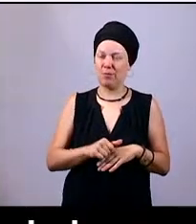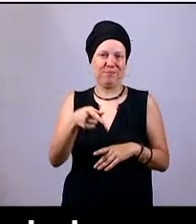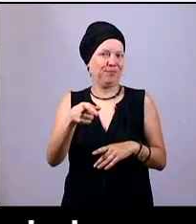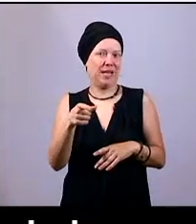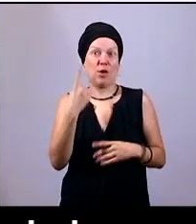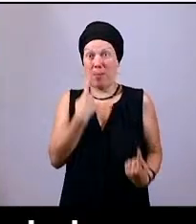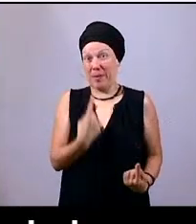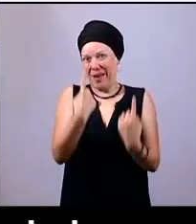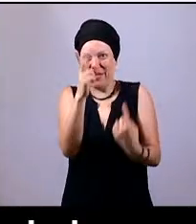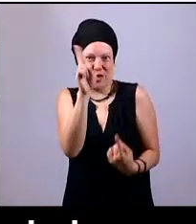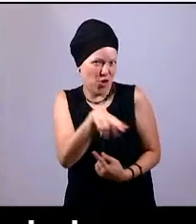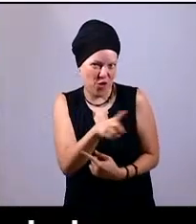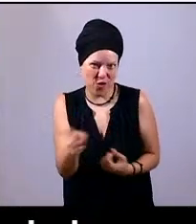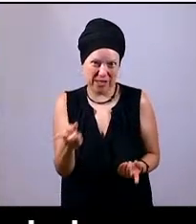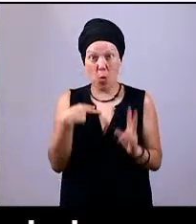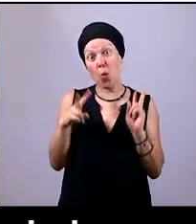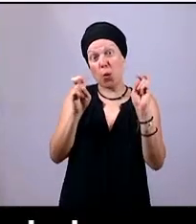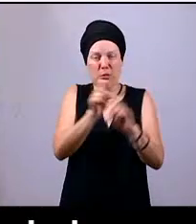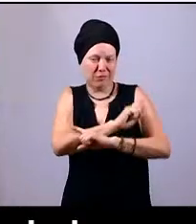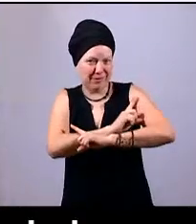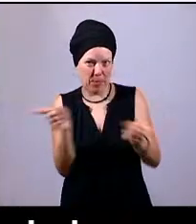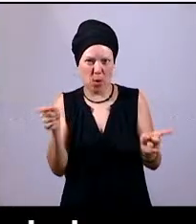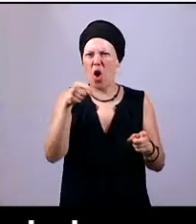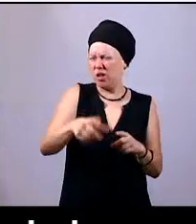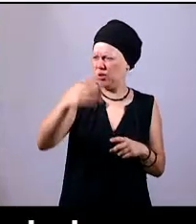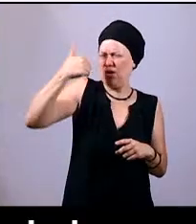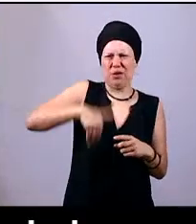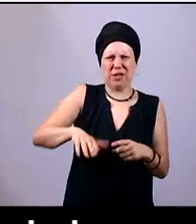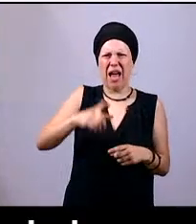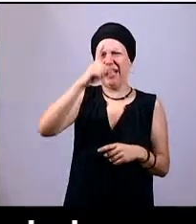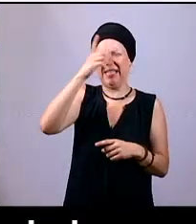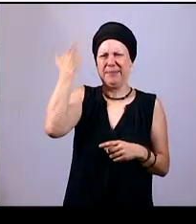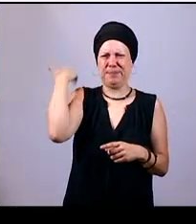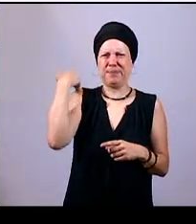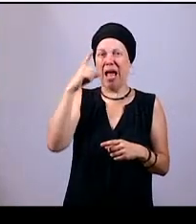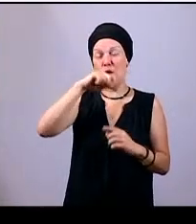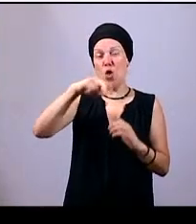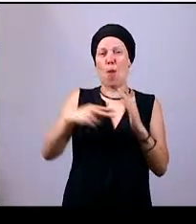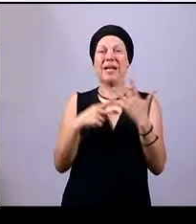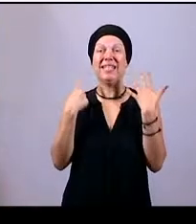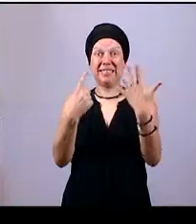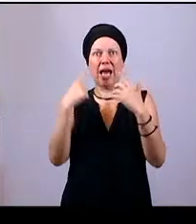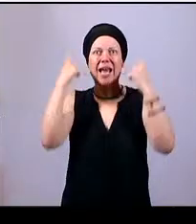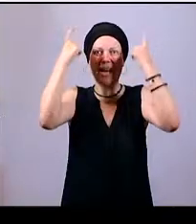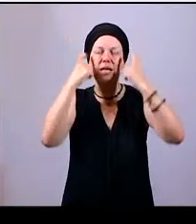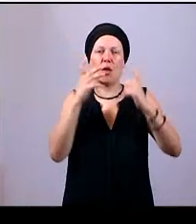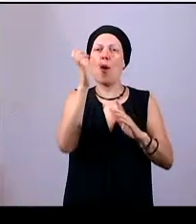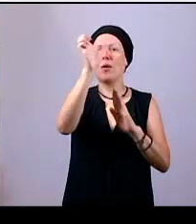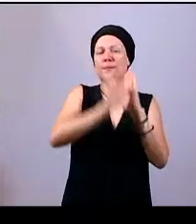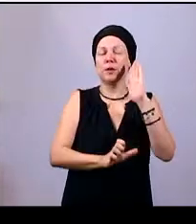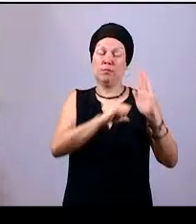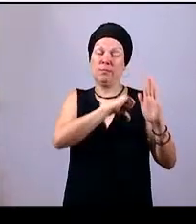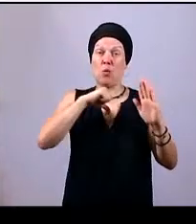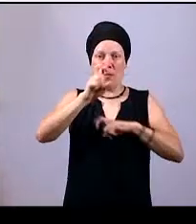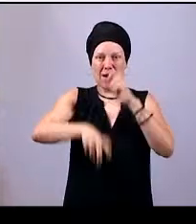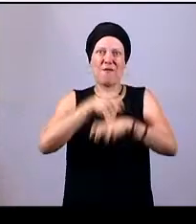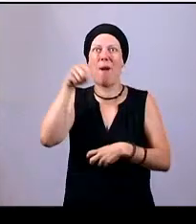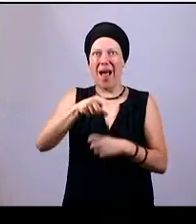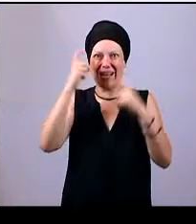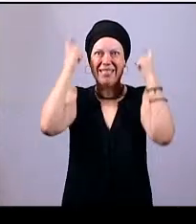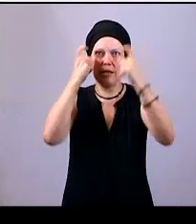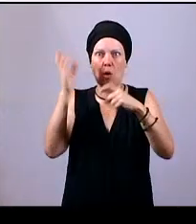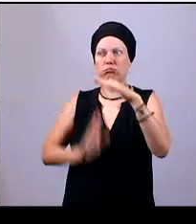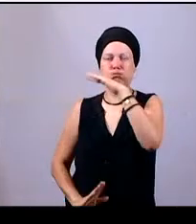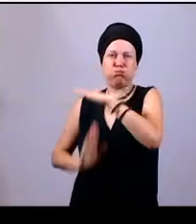la primera y esto no es nuevo. Esto ya se intentó en el año 2006 con la reforma del Estatuto de Autonomía y se ha